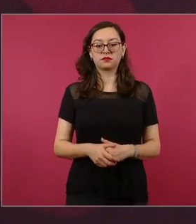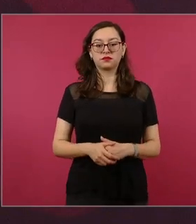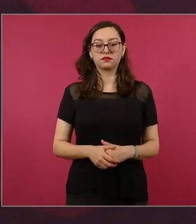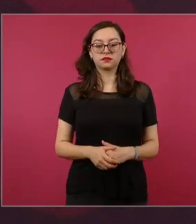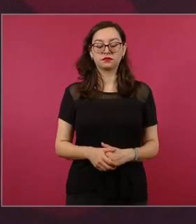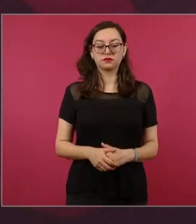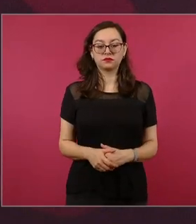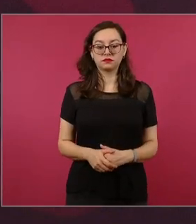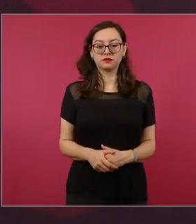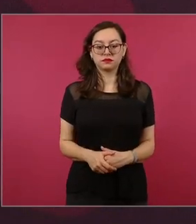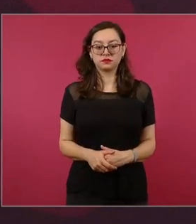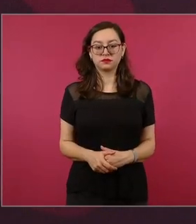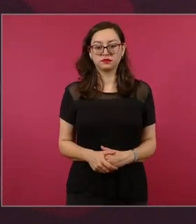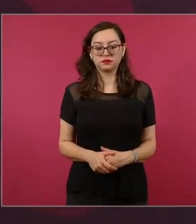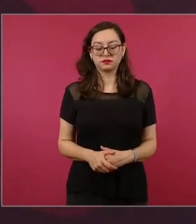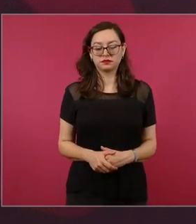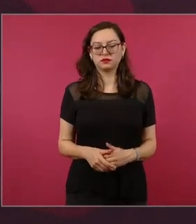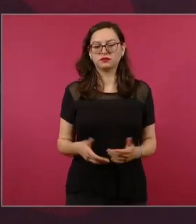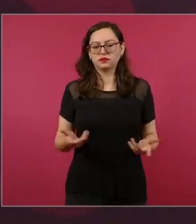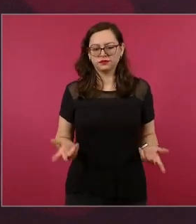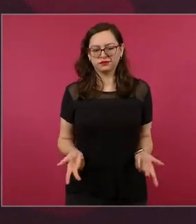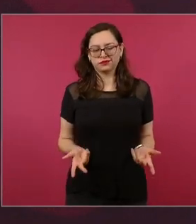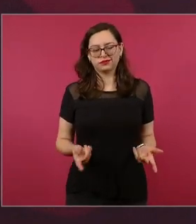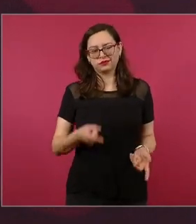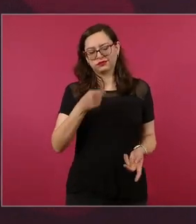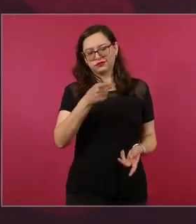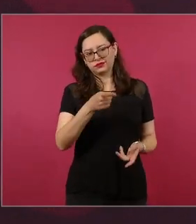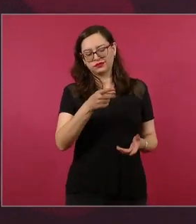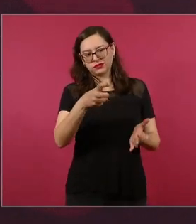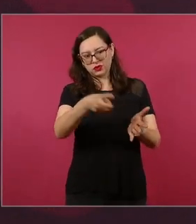es evidente que